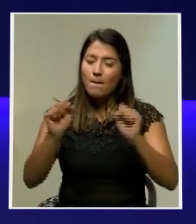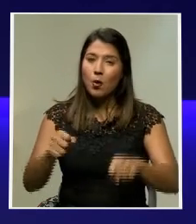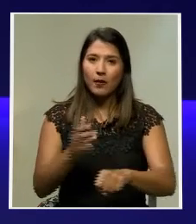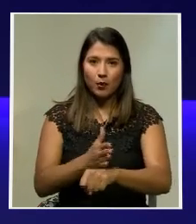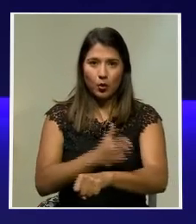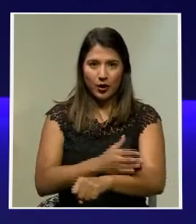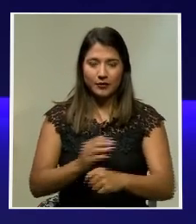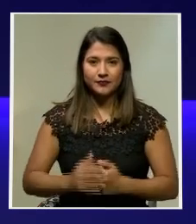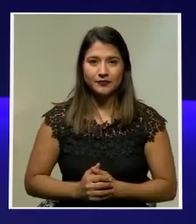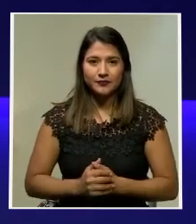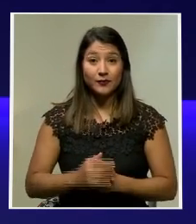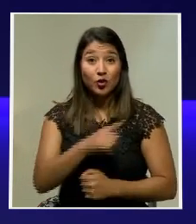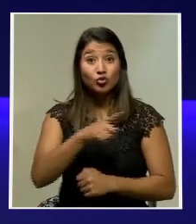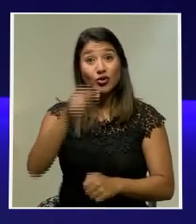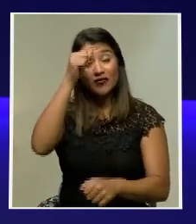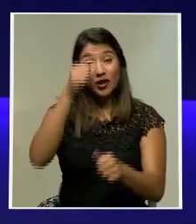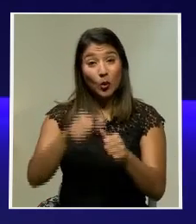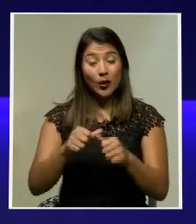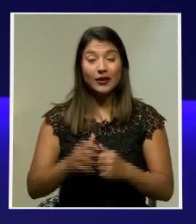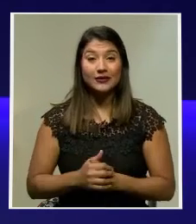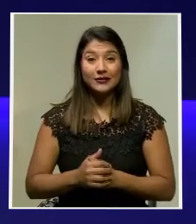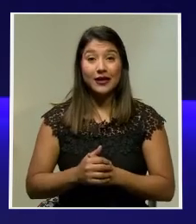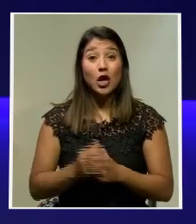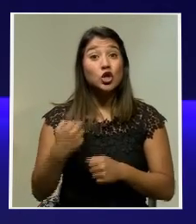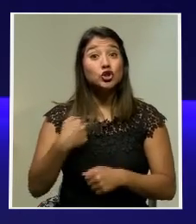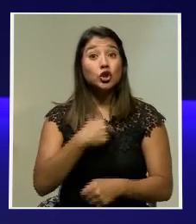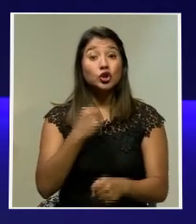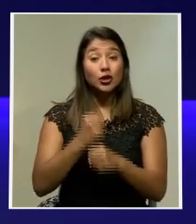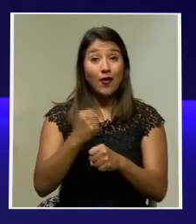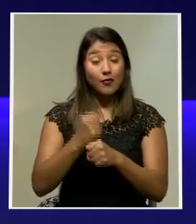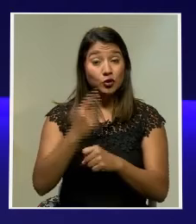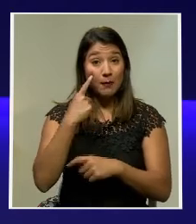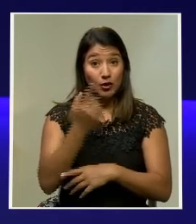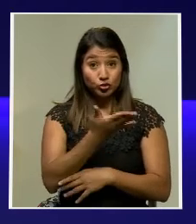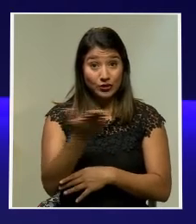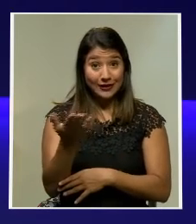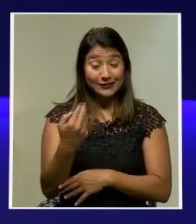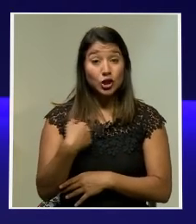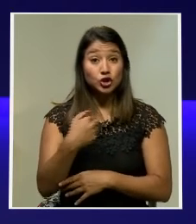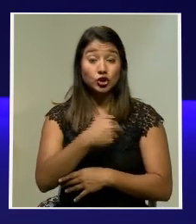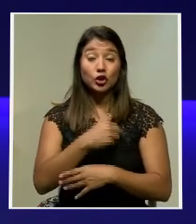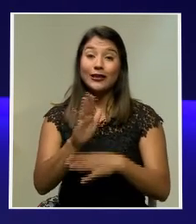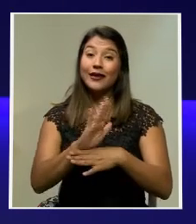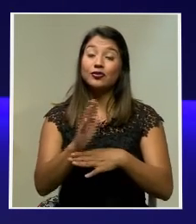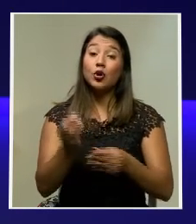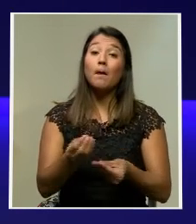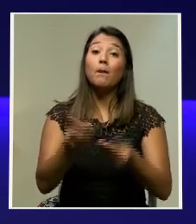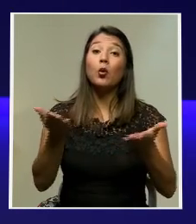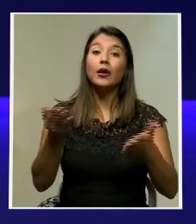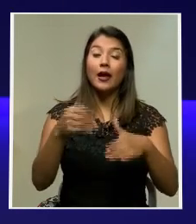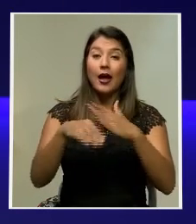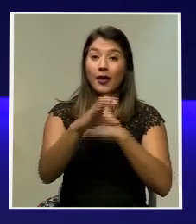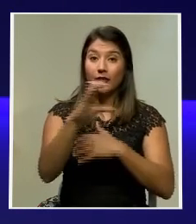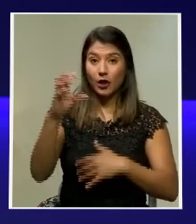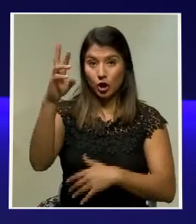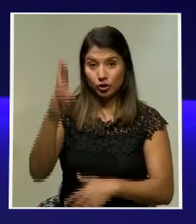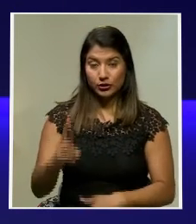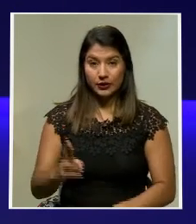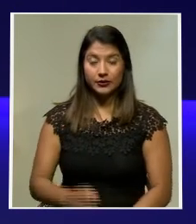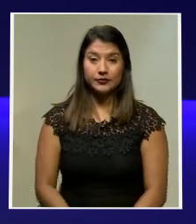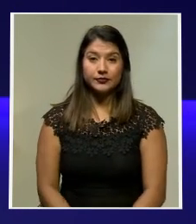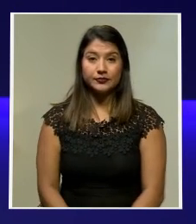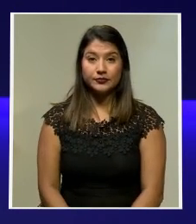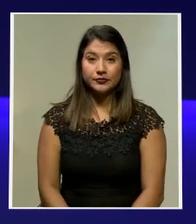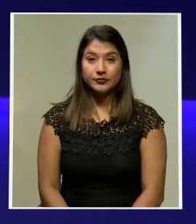mejorar. Recuerde, trabajamos para usted. Somos la televisión pública de